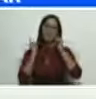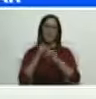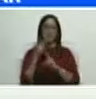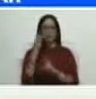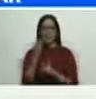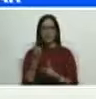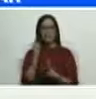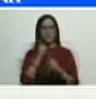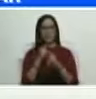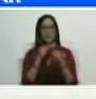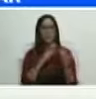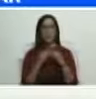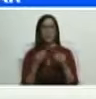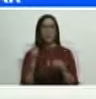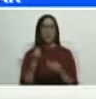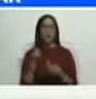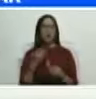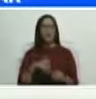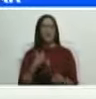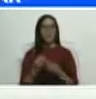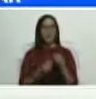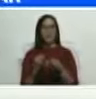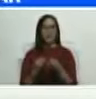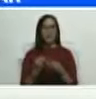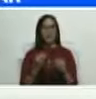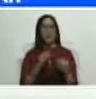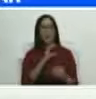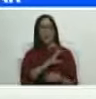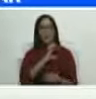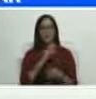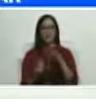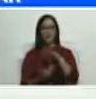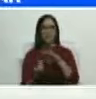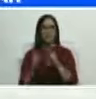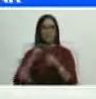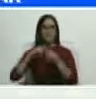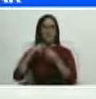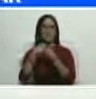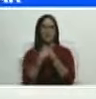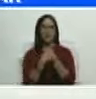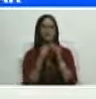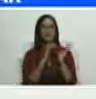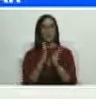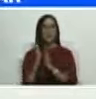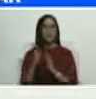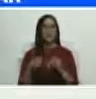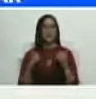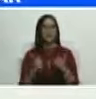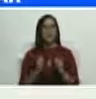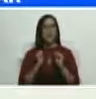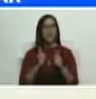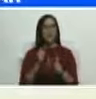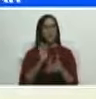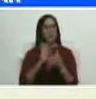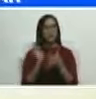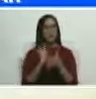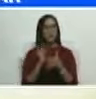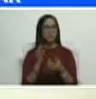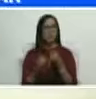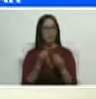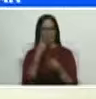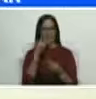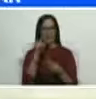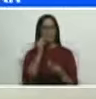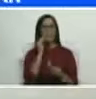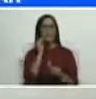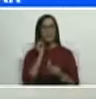las comuna Cómo podemos hacer que los comités de base se articulen se organicen bien empiecen a funcionar cómo lo ves tú con